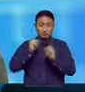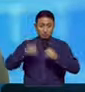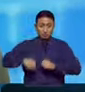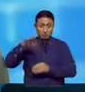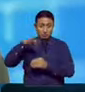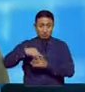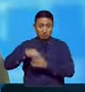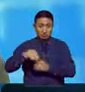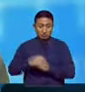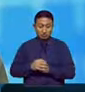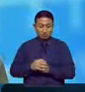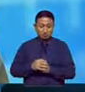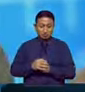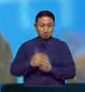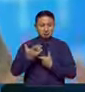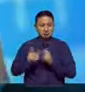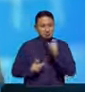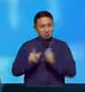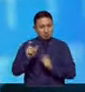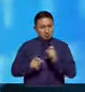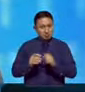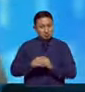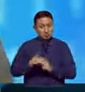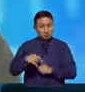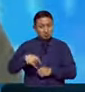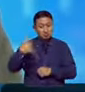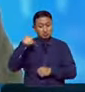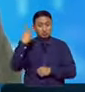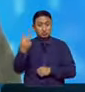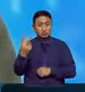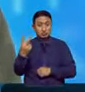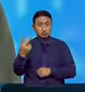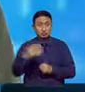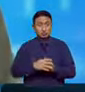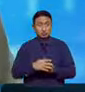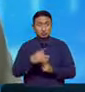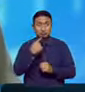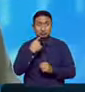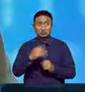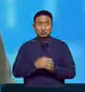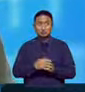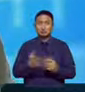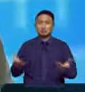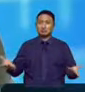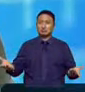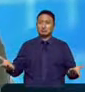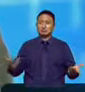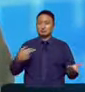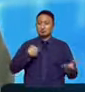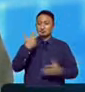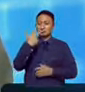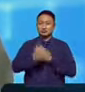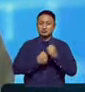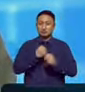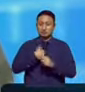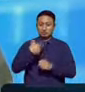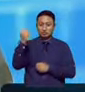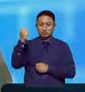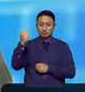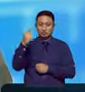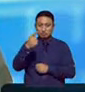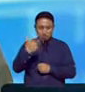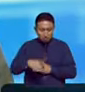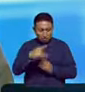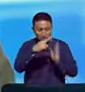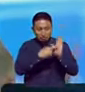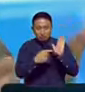votar, ¿no? Y había personas, a mí me llamaron dos, diciéndome, oye, estoy 3 años, no tengo derecho y estoy